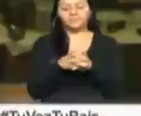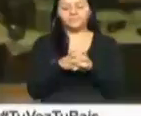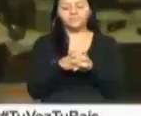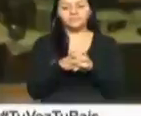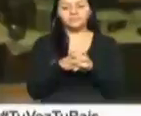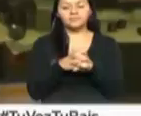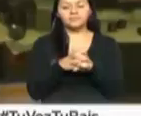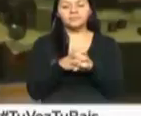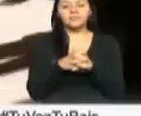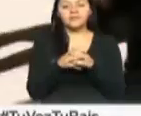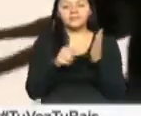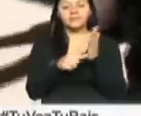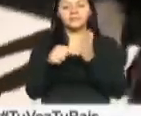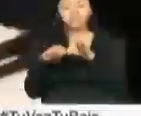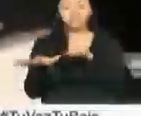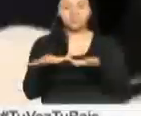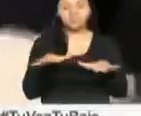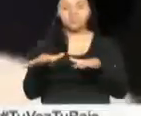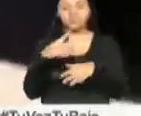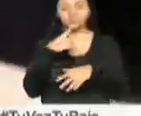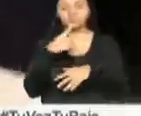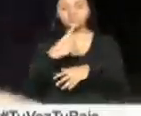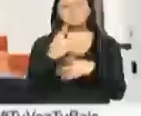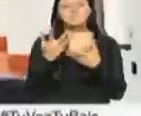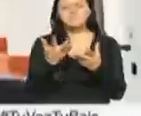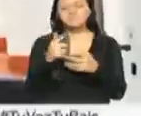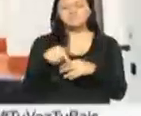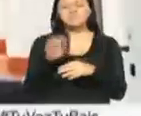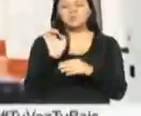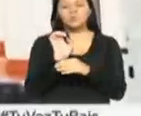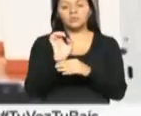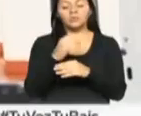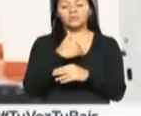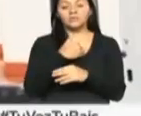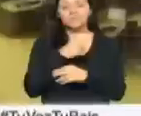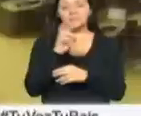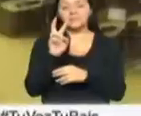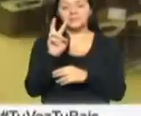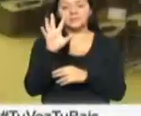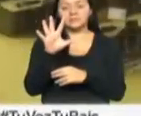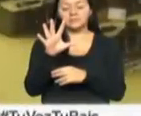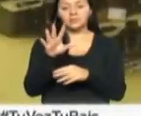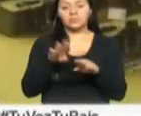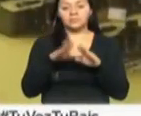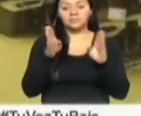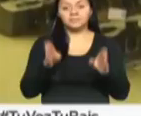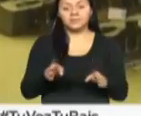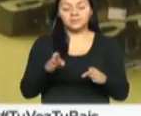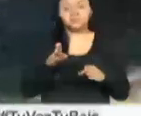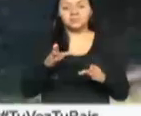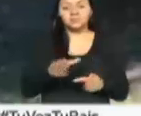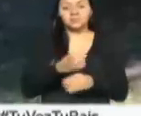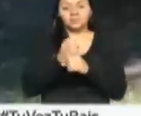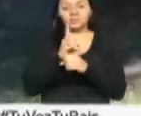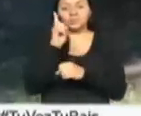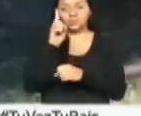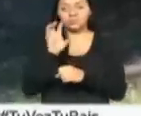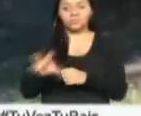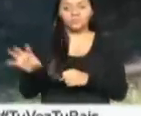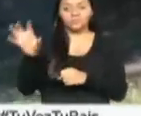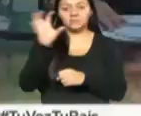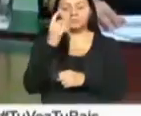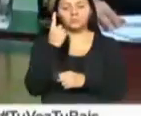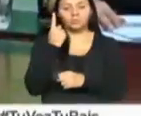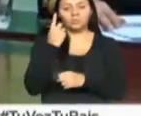de Estado además indicó que en todo el país estarán activadas 25 mesas de seguridad, una en cada provincia y una